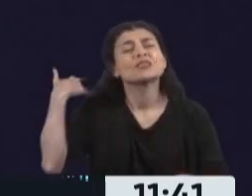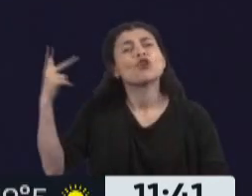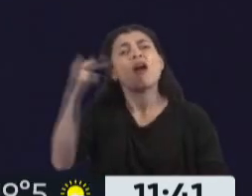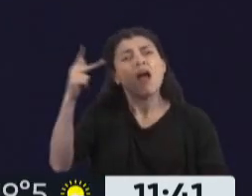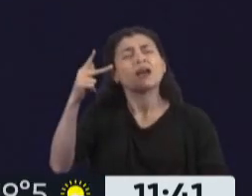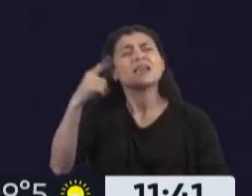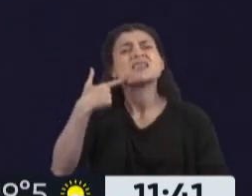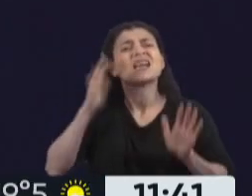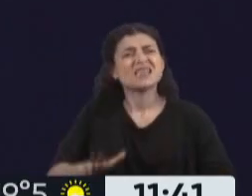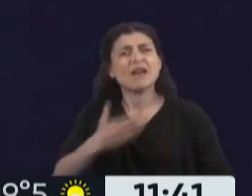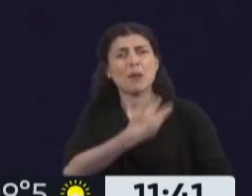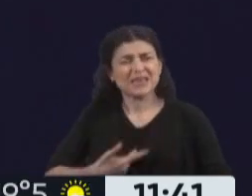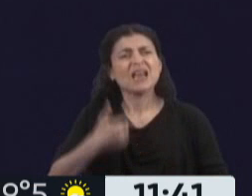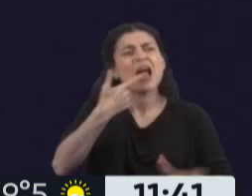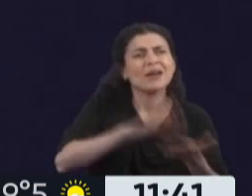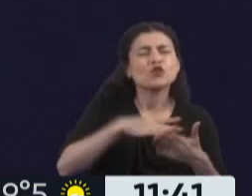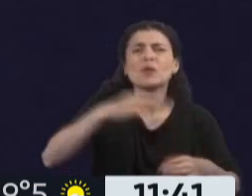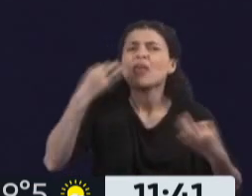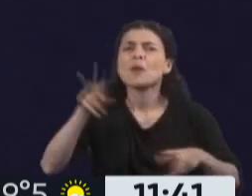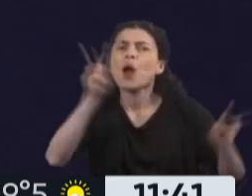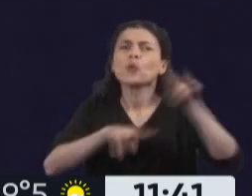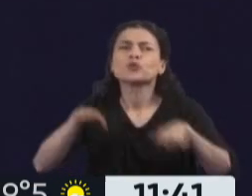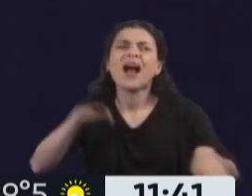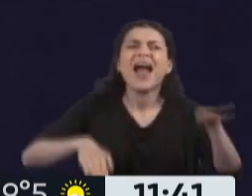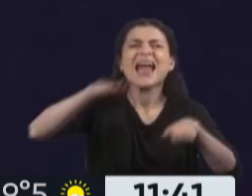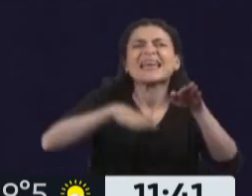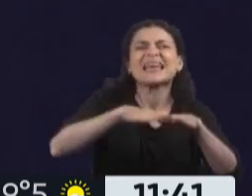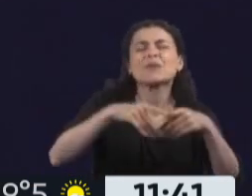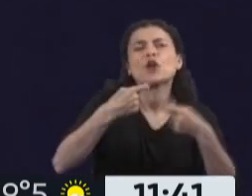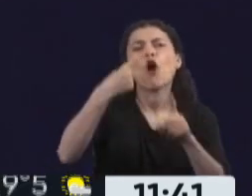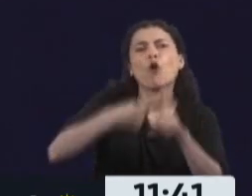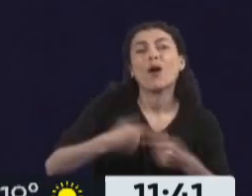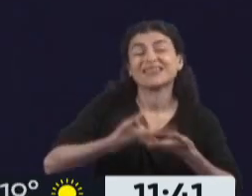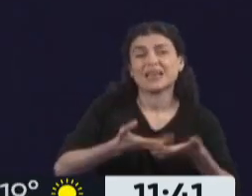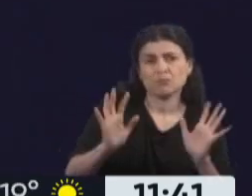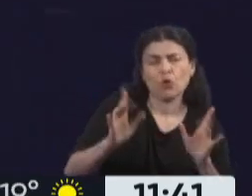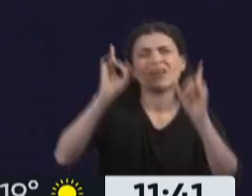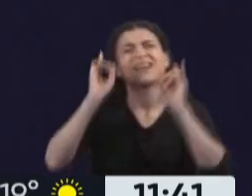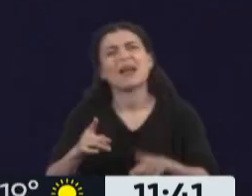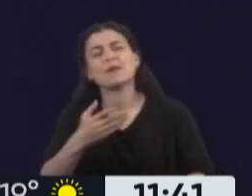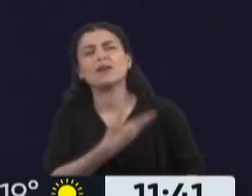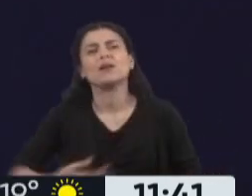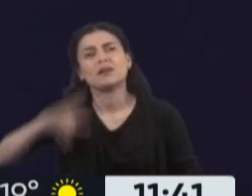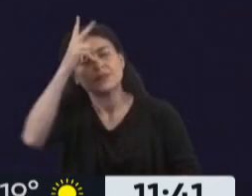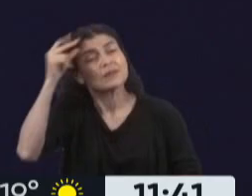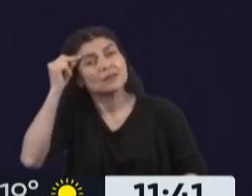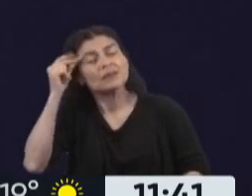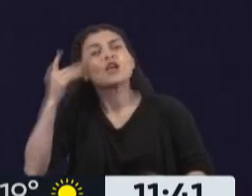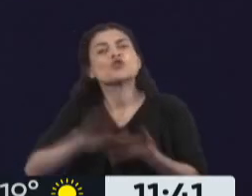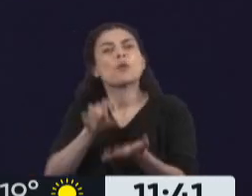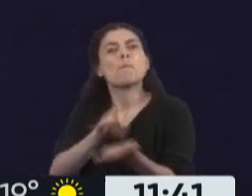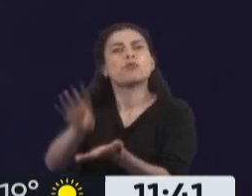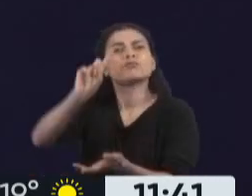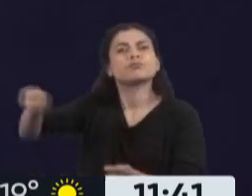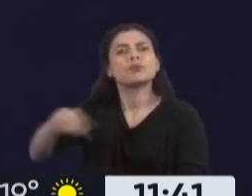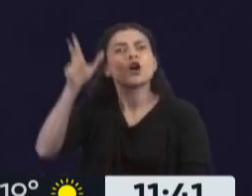cuentas públicas. La propia Cristina Fernández de Kirchner vetaba el 82% móvil de los jubilados porque entendía que rompía